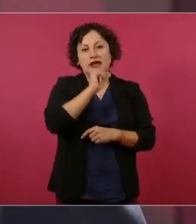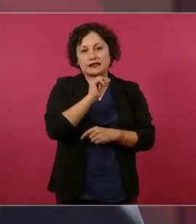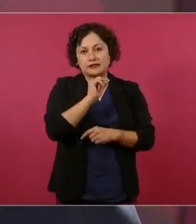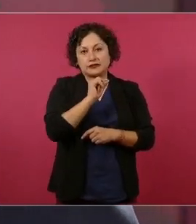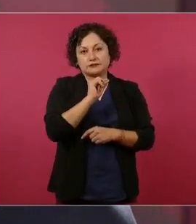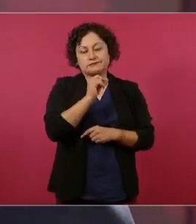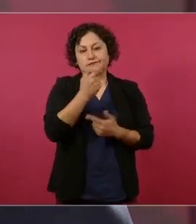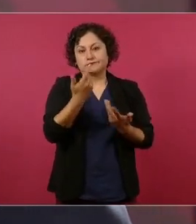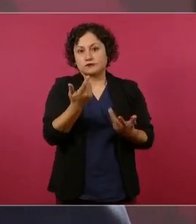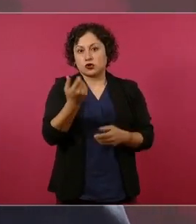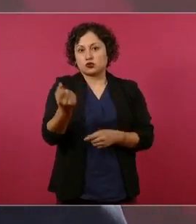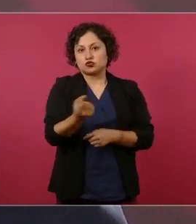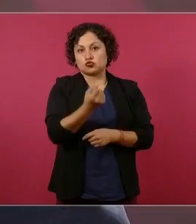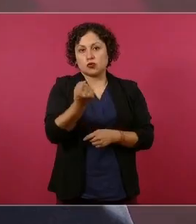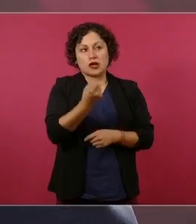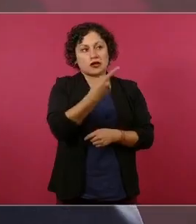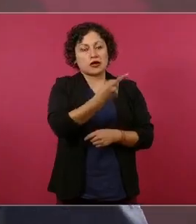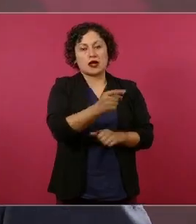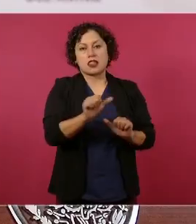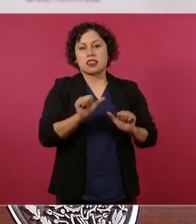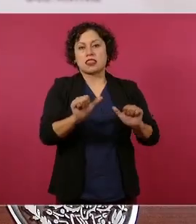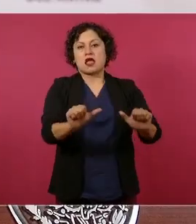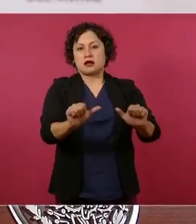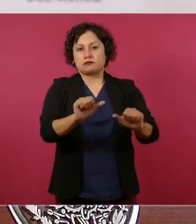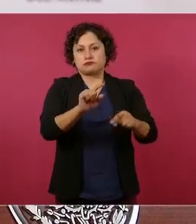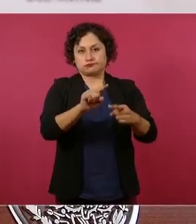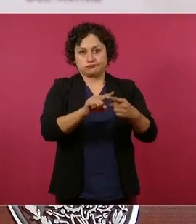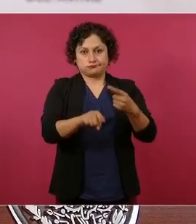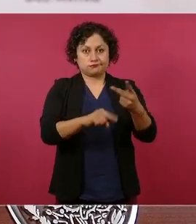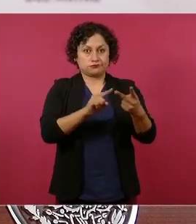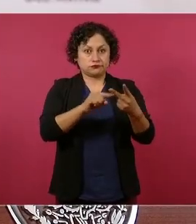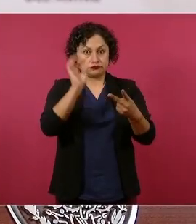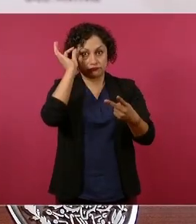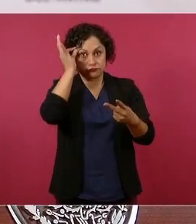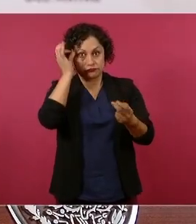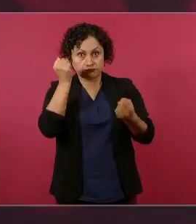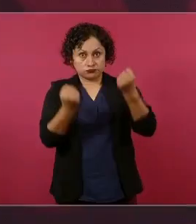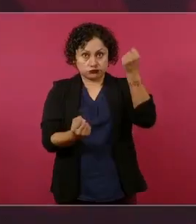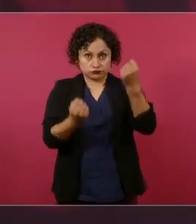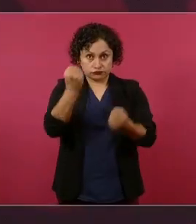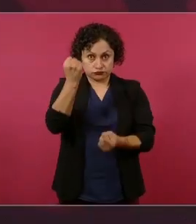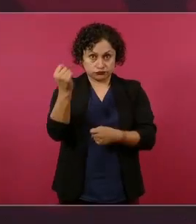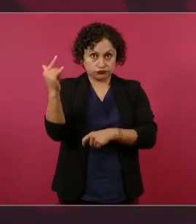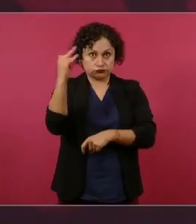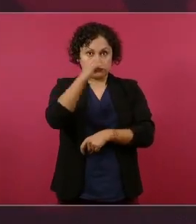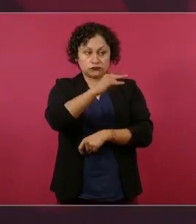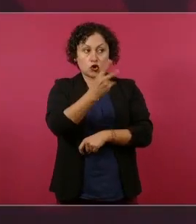afortunadamente salió bien él, el piloto, pero sí fue